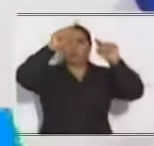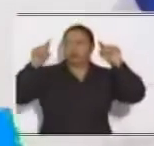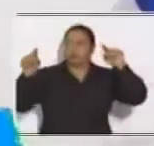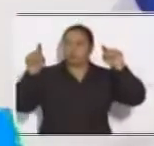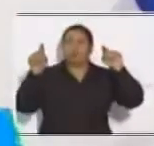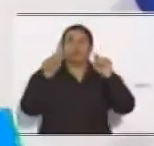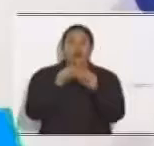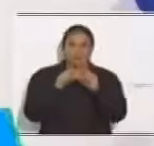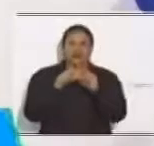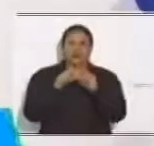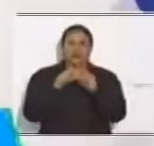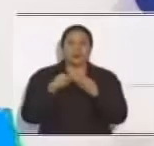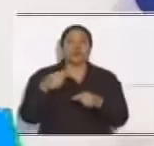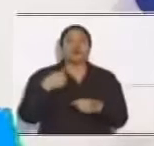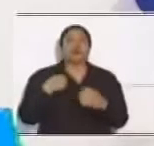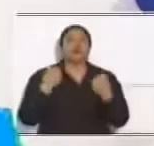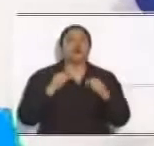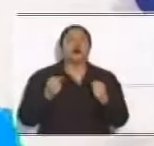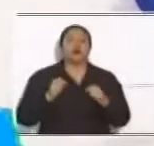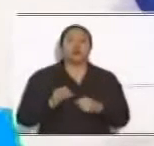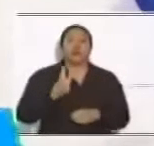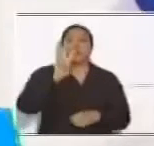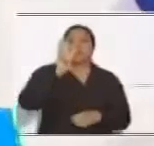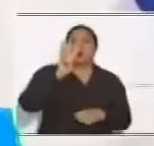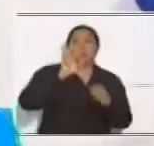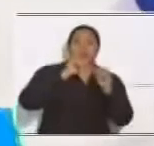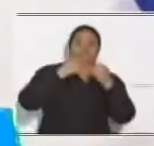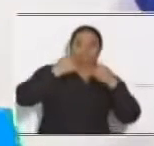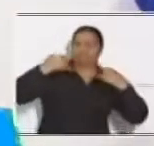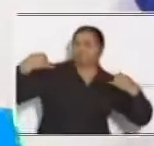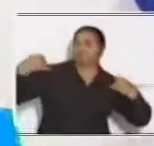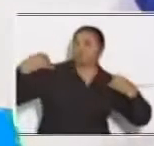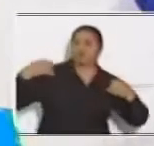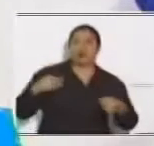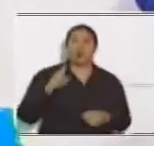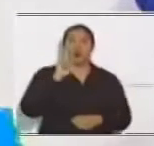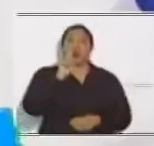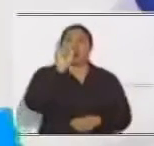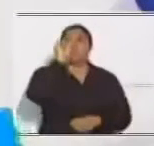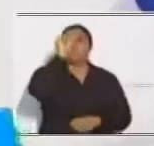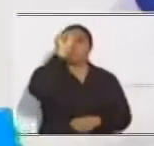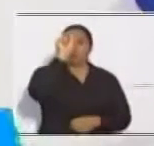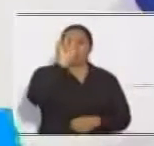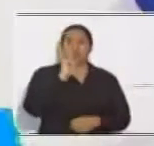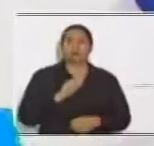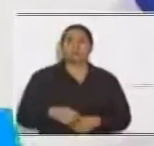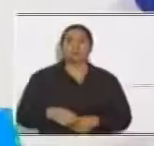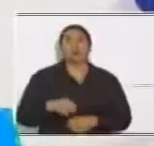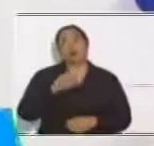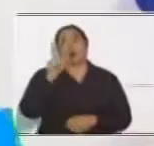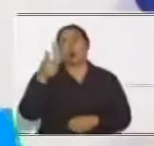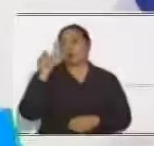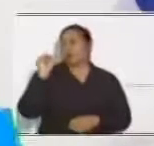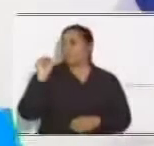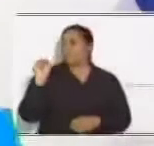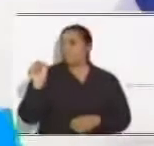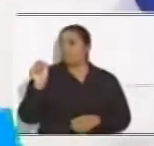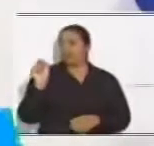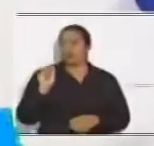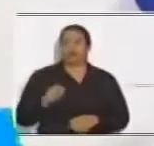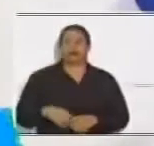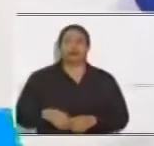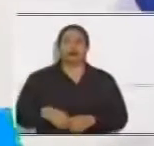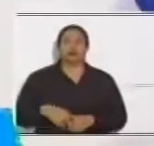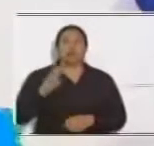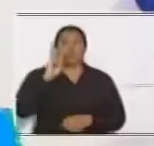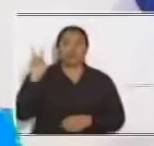3 líneas. Un punto en un lado, miren aquí cómo lo hice, y un punto en el otro lado, con